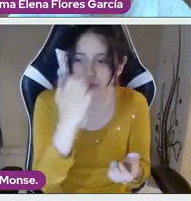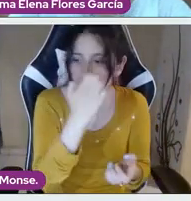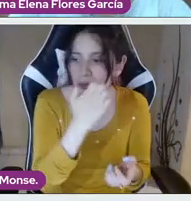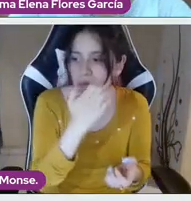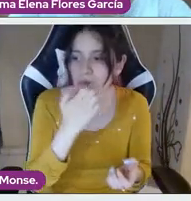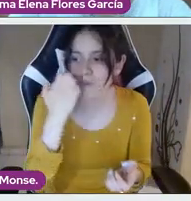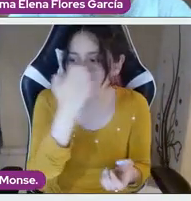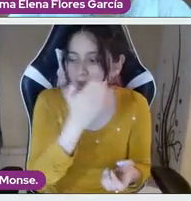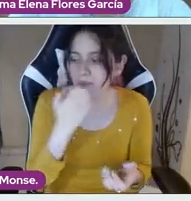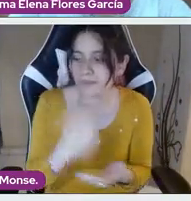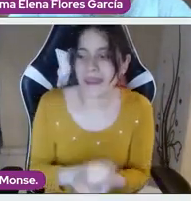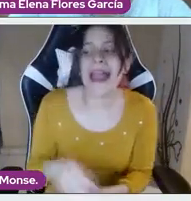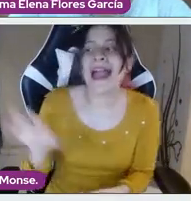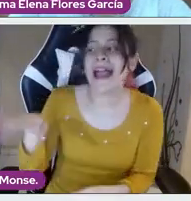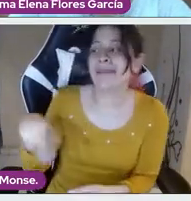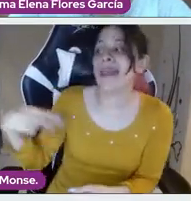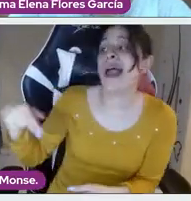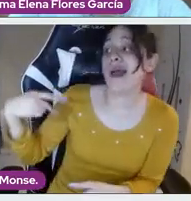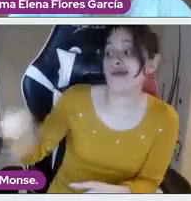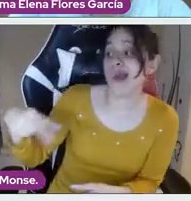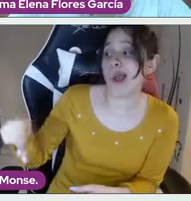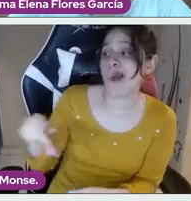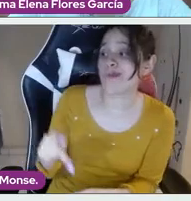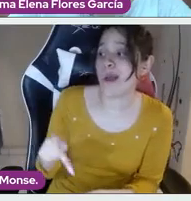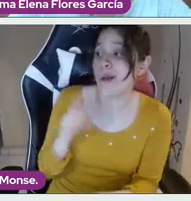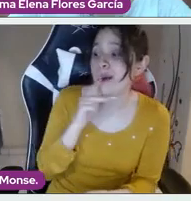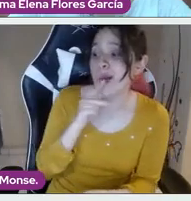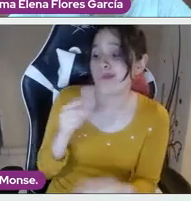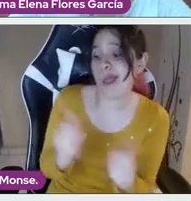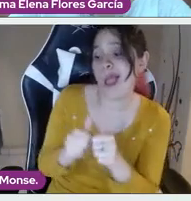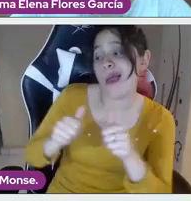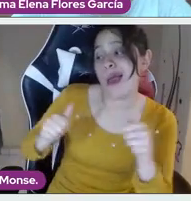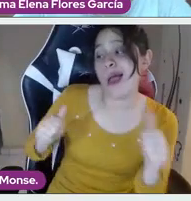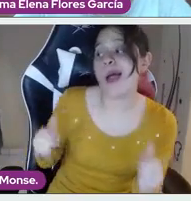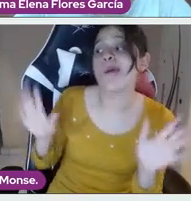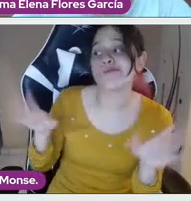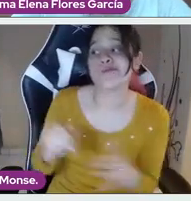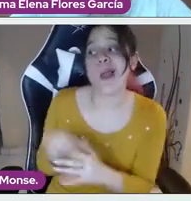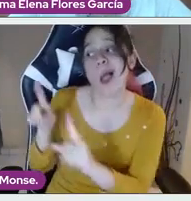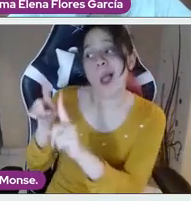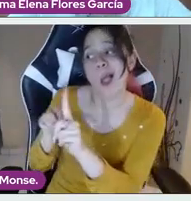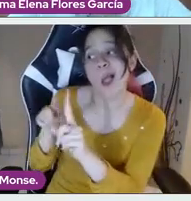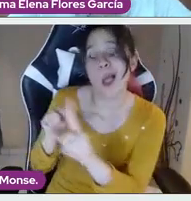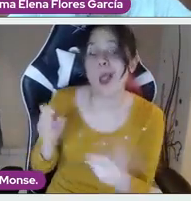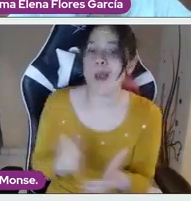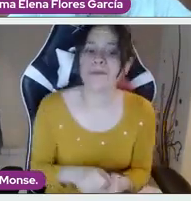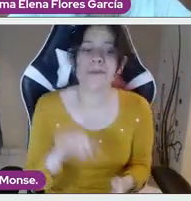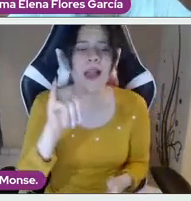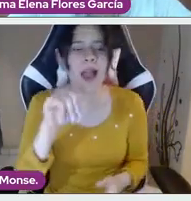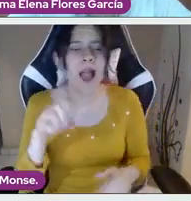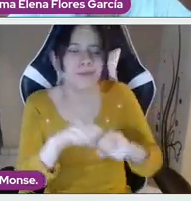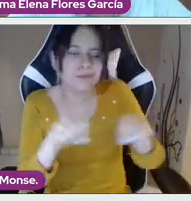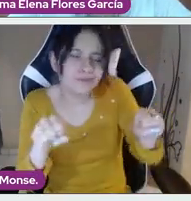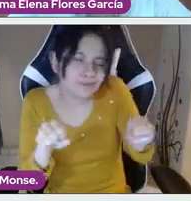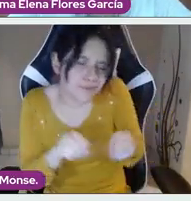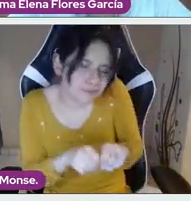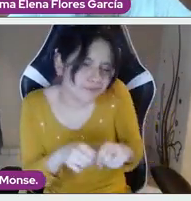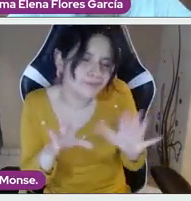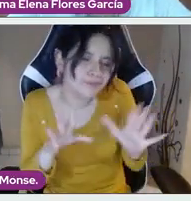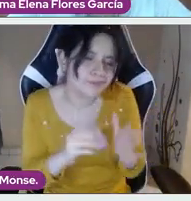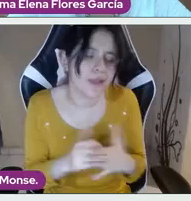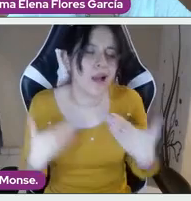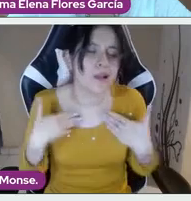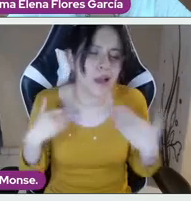¿no? Y ya, no. Entonces, desde ese punto de vista, sí, socialmente, pues porque me toca, o sea, nos toca